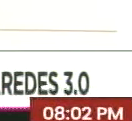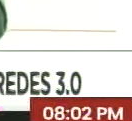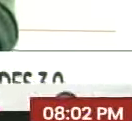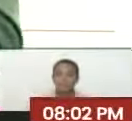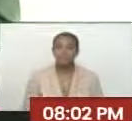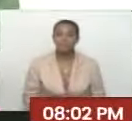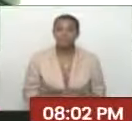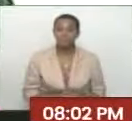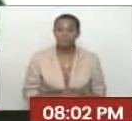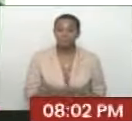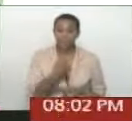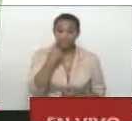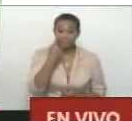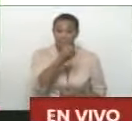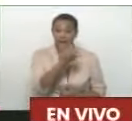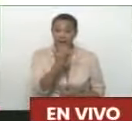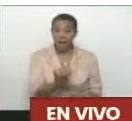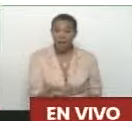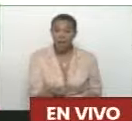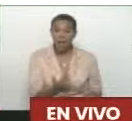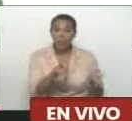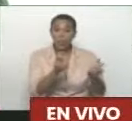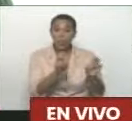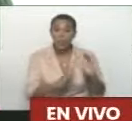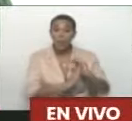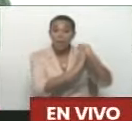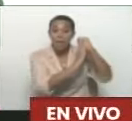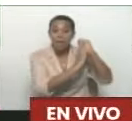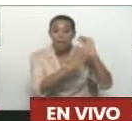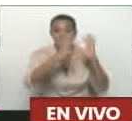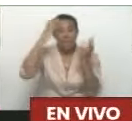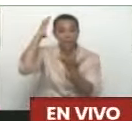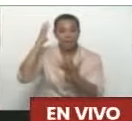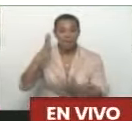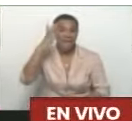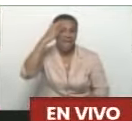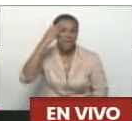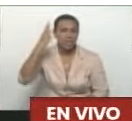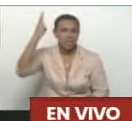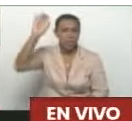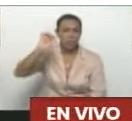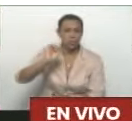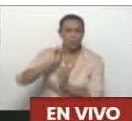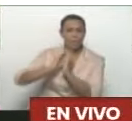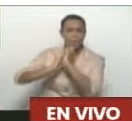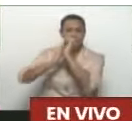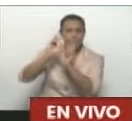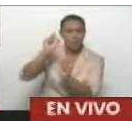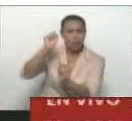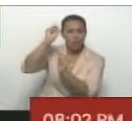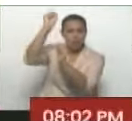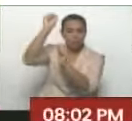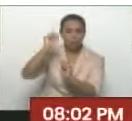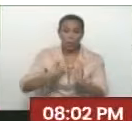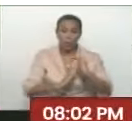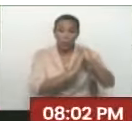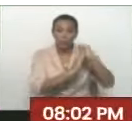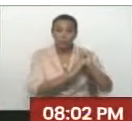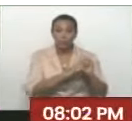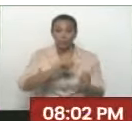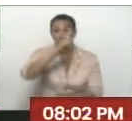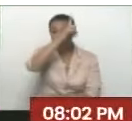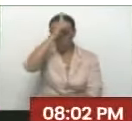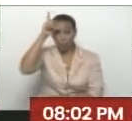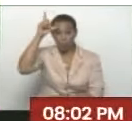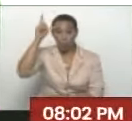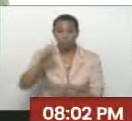Dios de los apellidos, del López. Dios Milei, de López. Del Borges, Julio Borges,